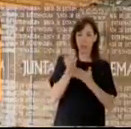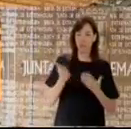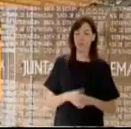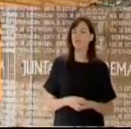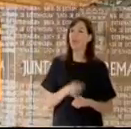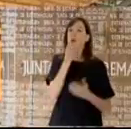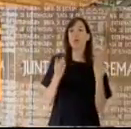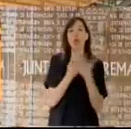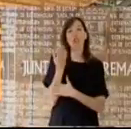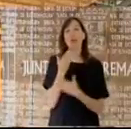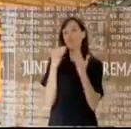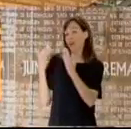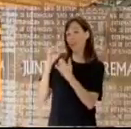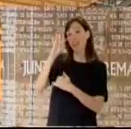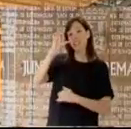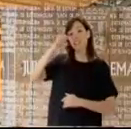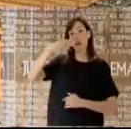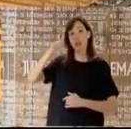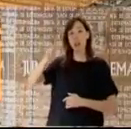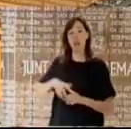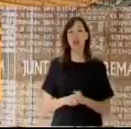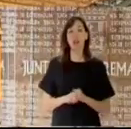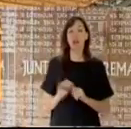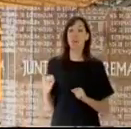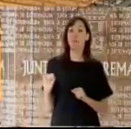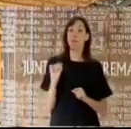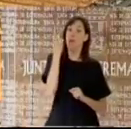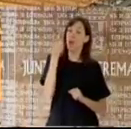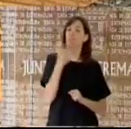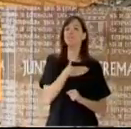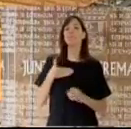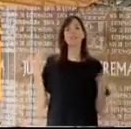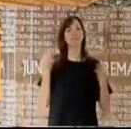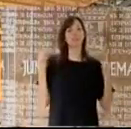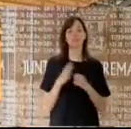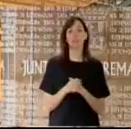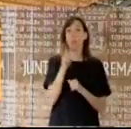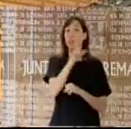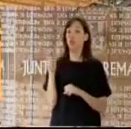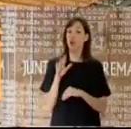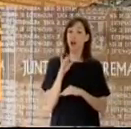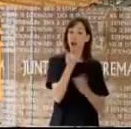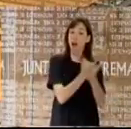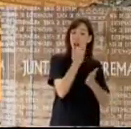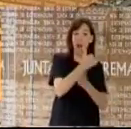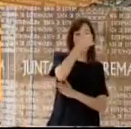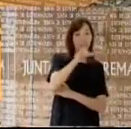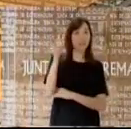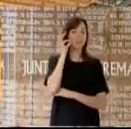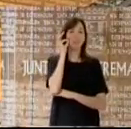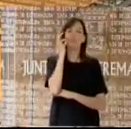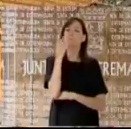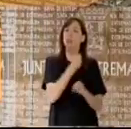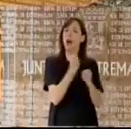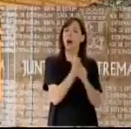Buenos días, muchas gracias, Isabel. En primer lugar, quería felicitar a todos los agricultores y agricultoras y a toda la gente que